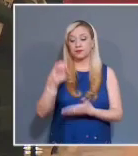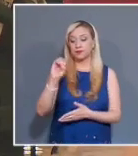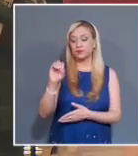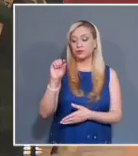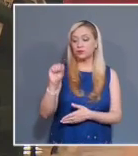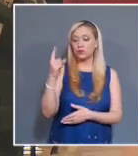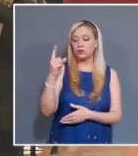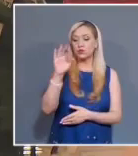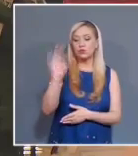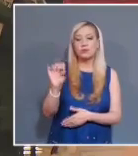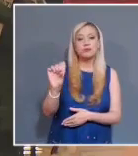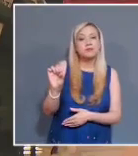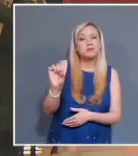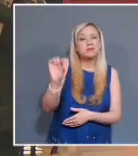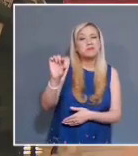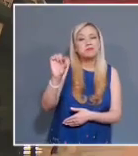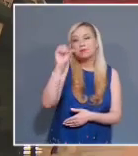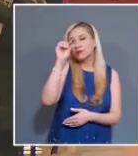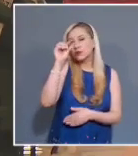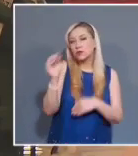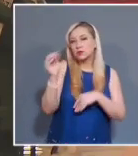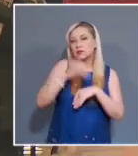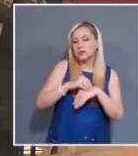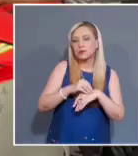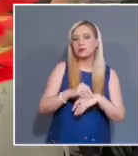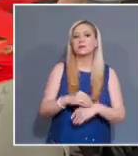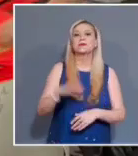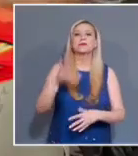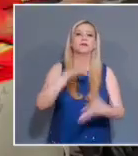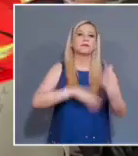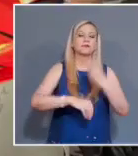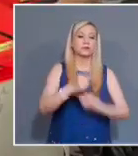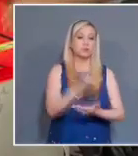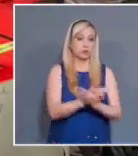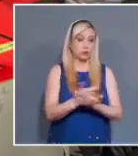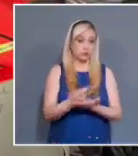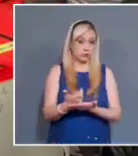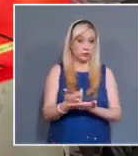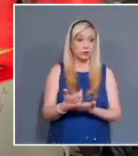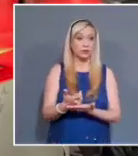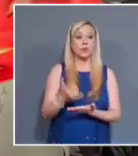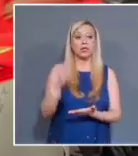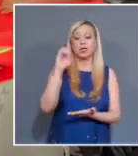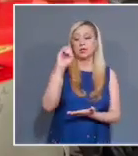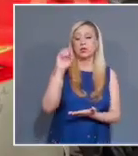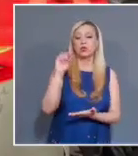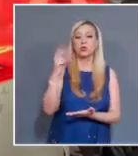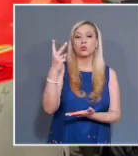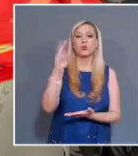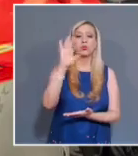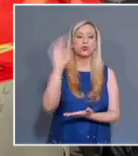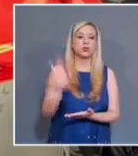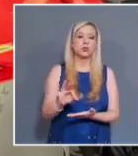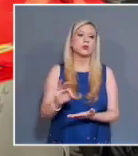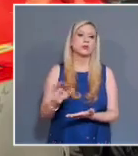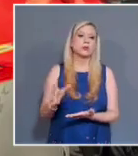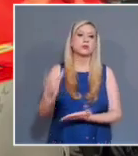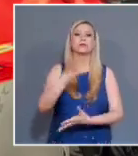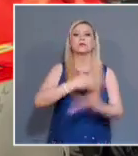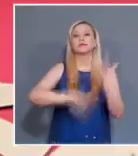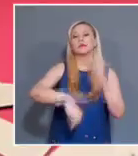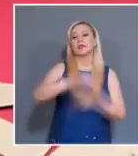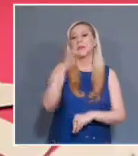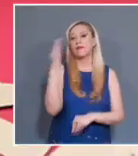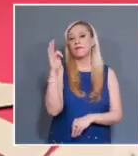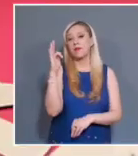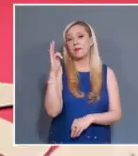Por su parte, las remuneraciones medias reales aumentaron 0.2%. En comparación con febrero del año